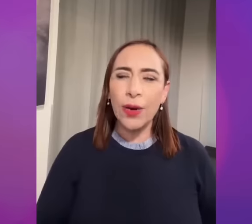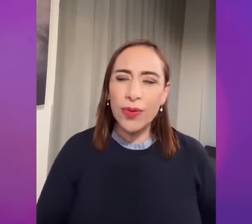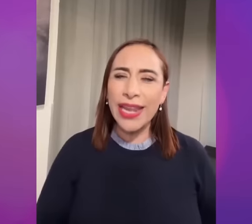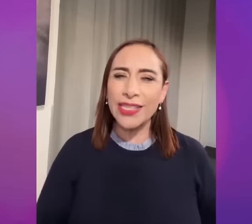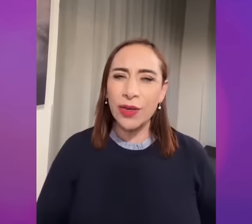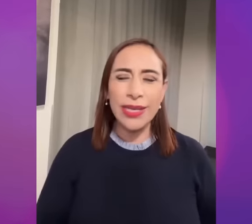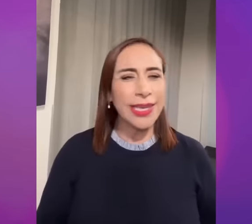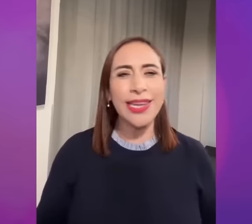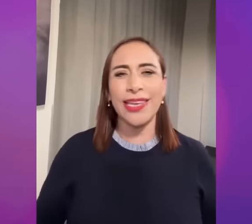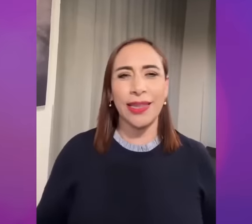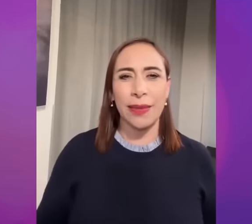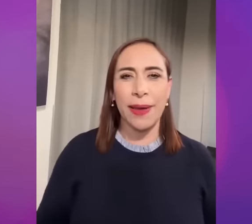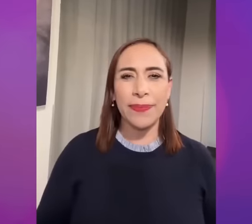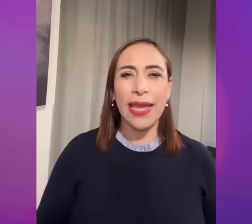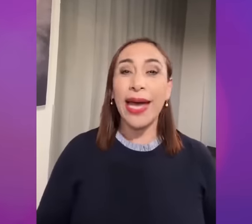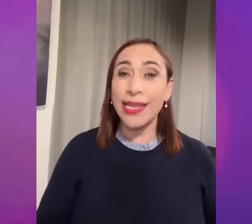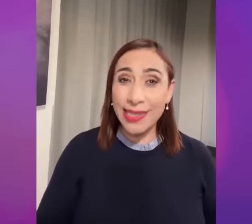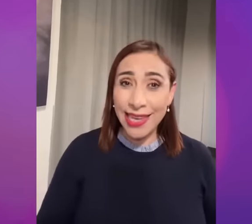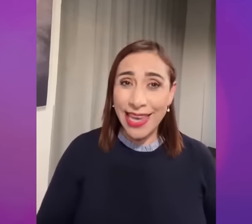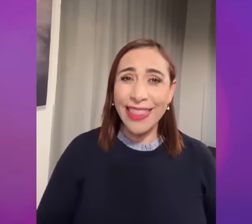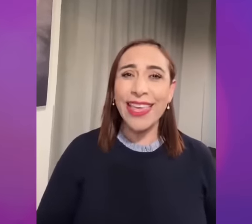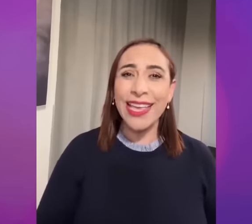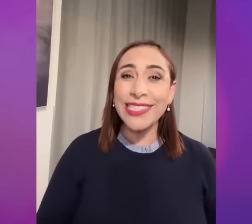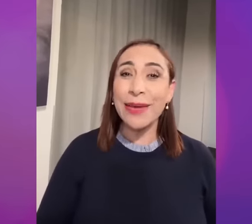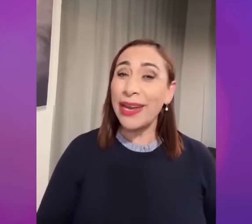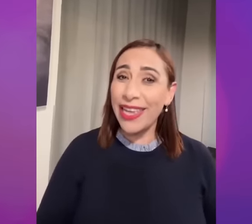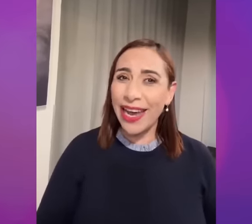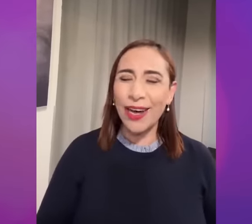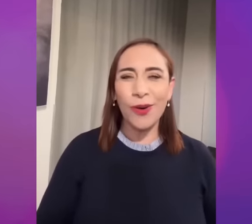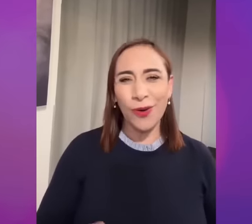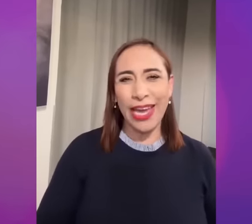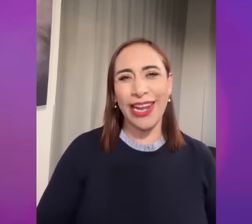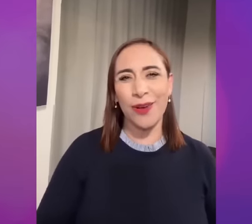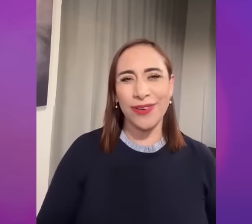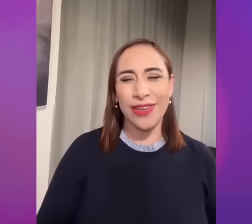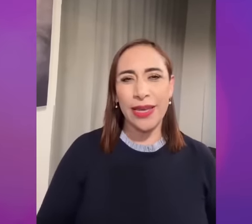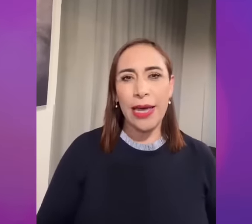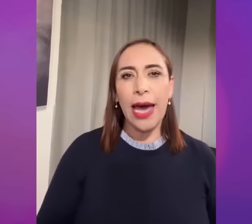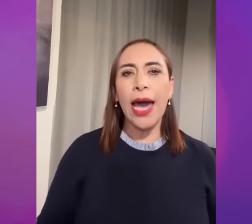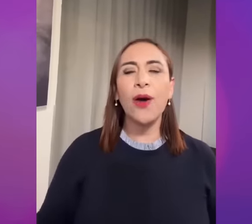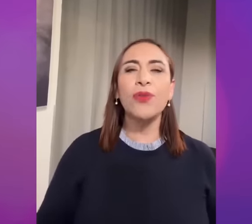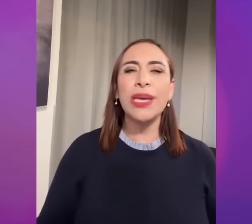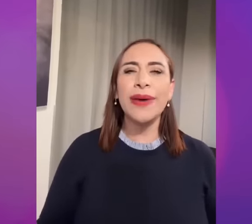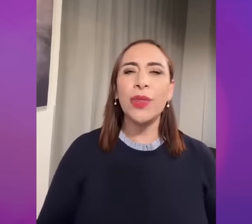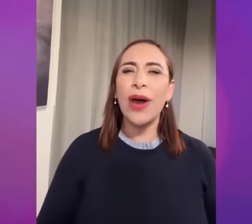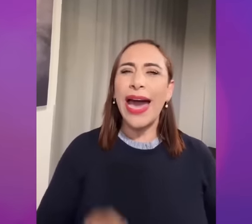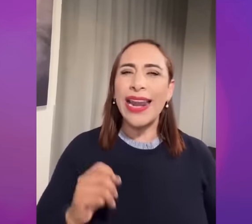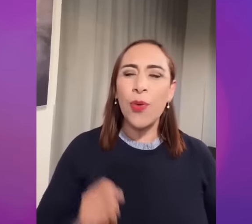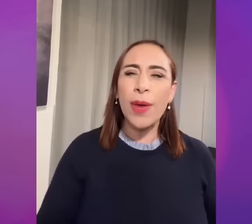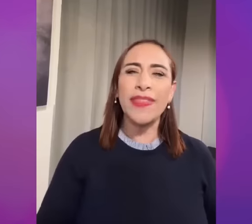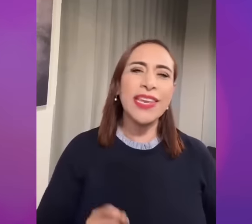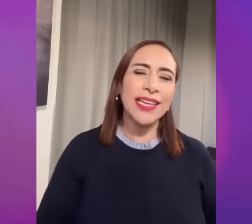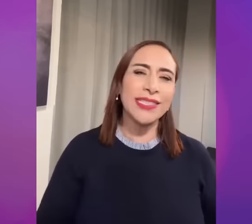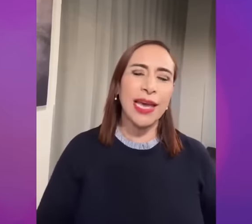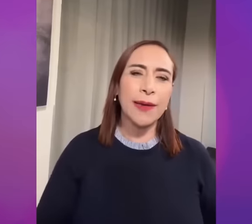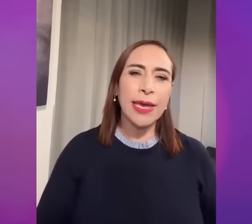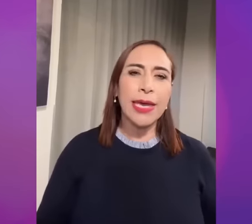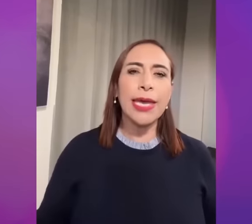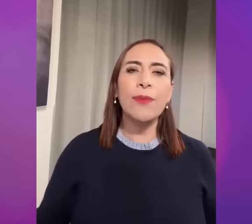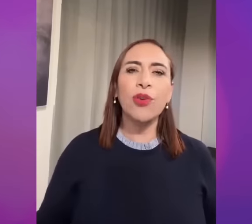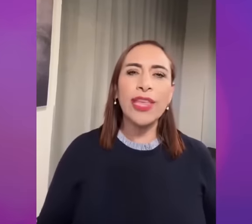fue una elección inequitativa. Así, de esta manera, hoy ganaron. Hago un llamado a la nueva